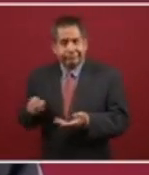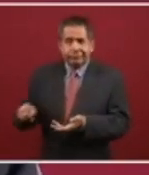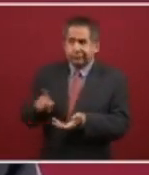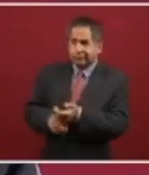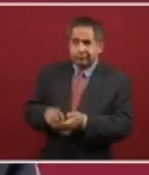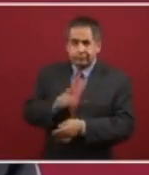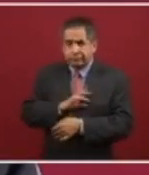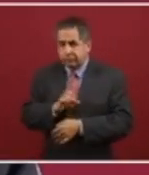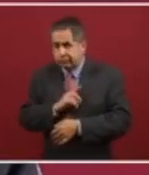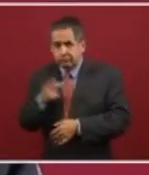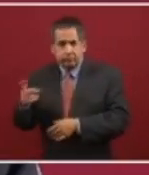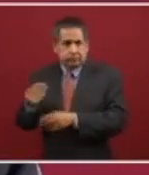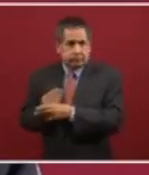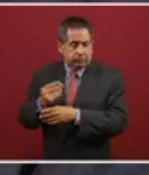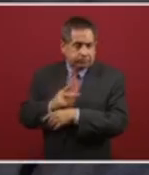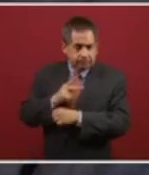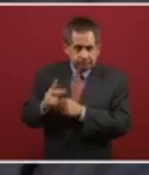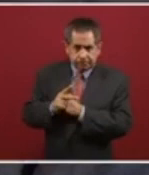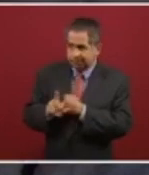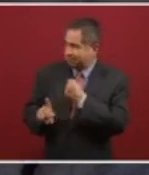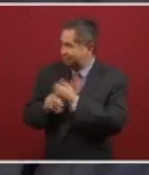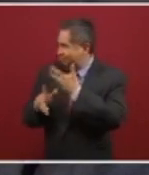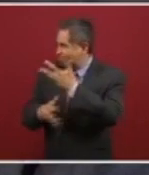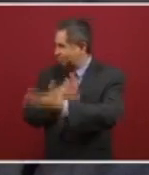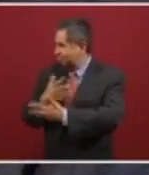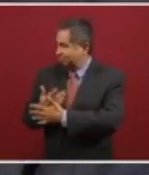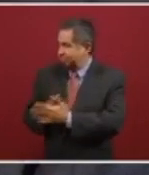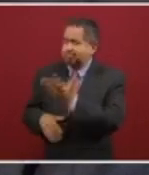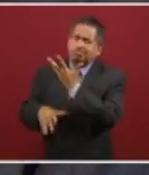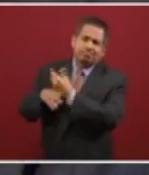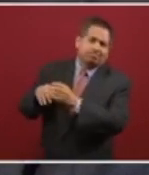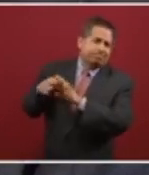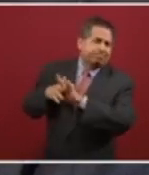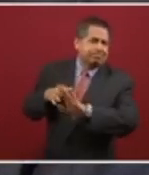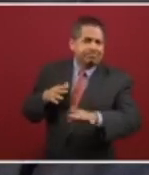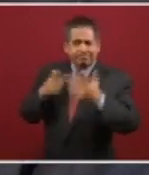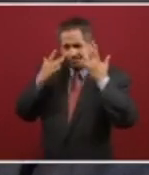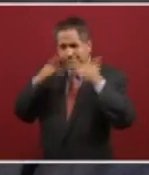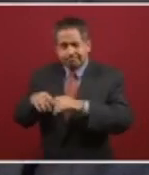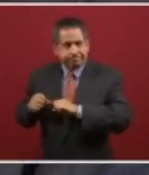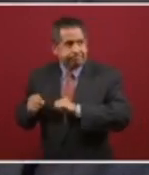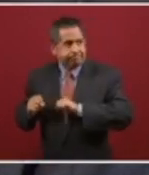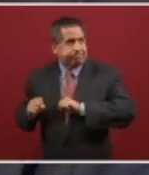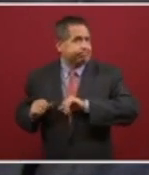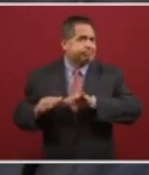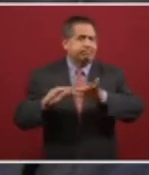miedo ante la violencia, se echan a andar.